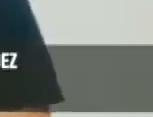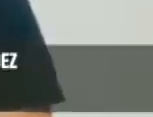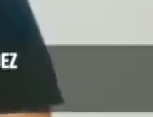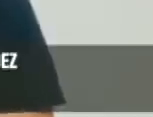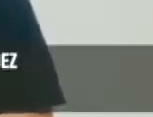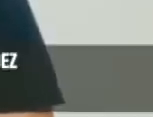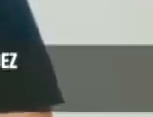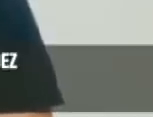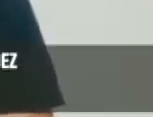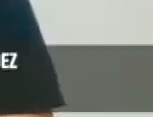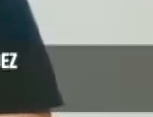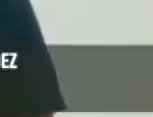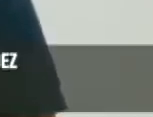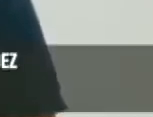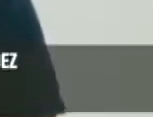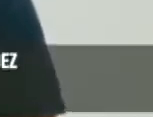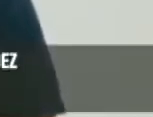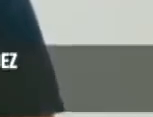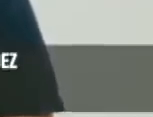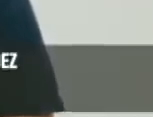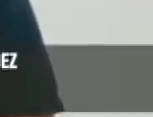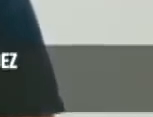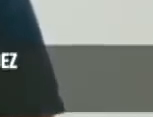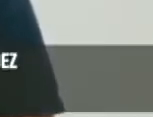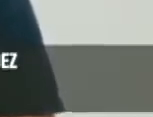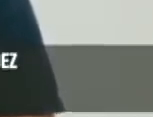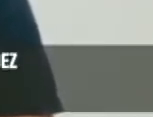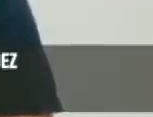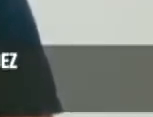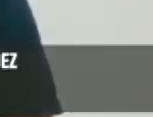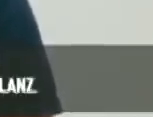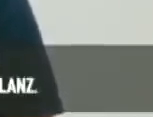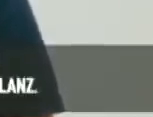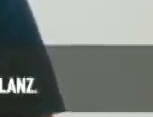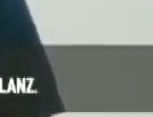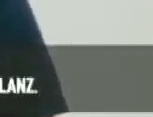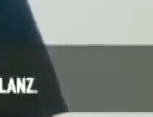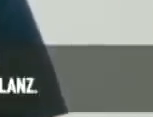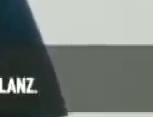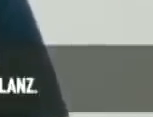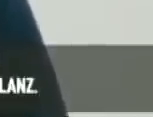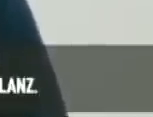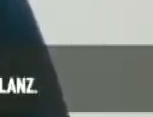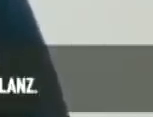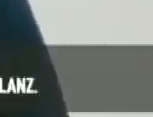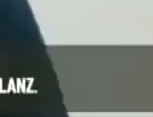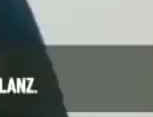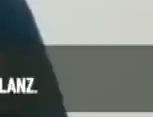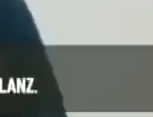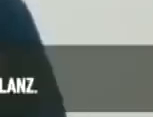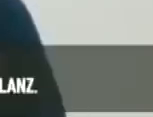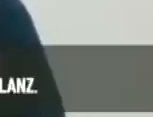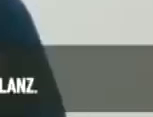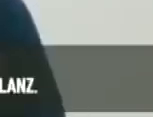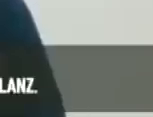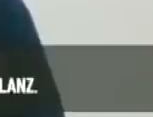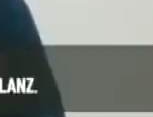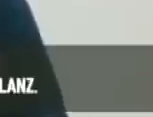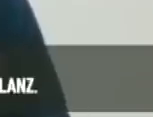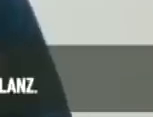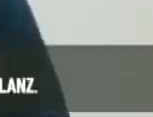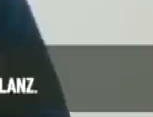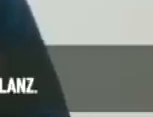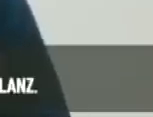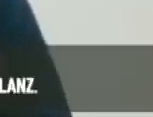es rafael ya quería cortar de célula 10 126 va a ser un resumen qué tiene